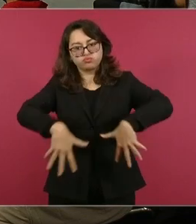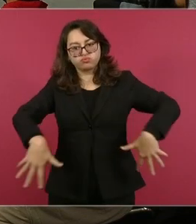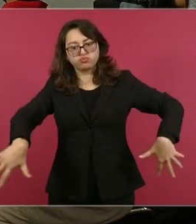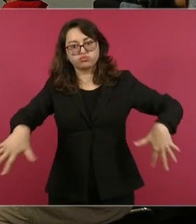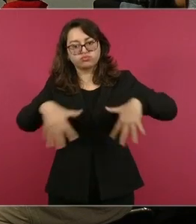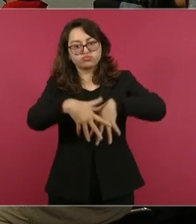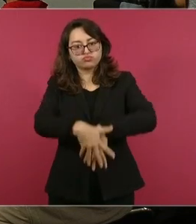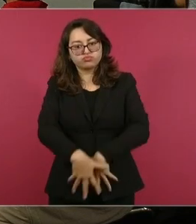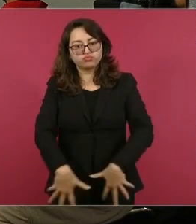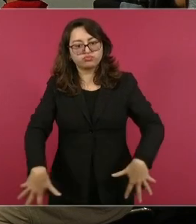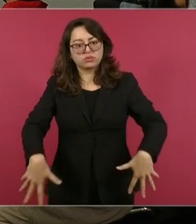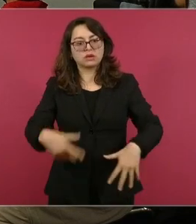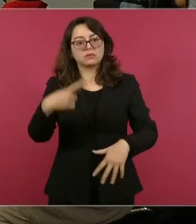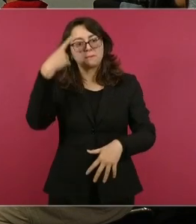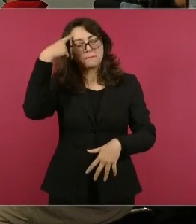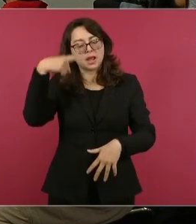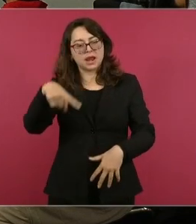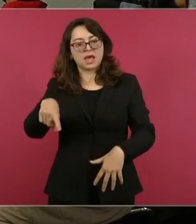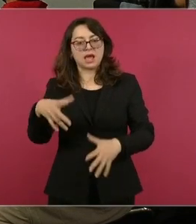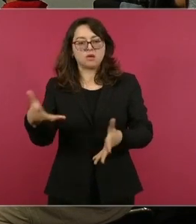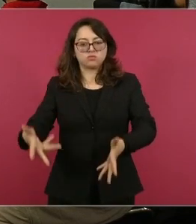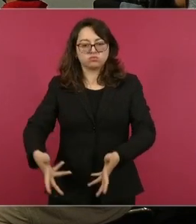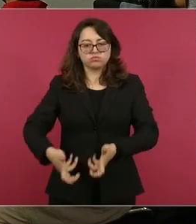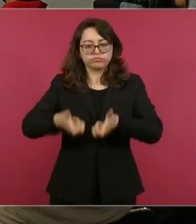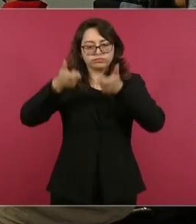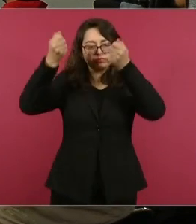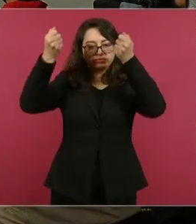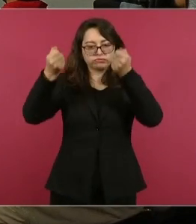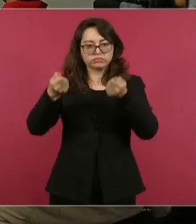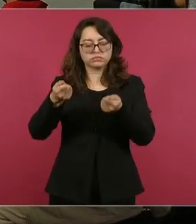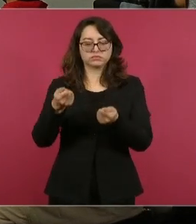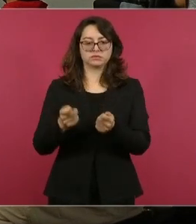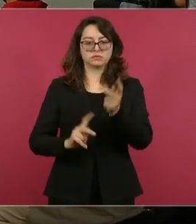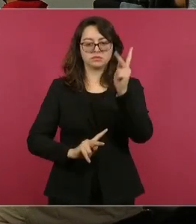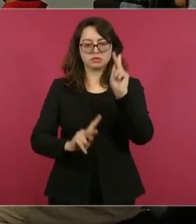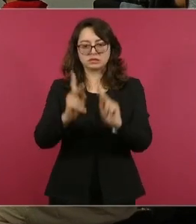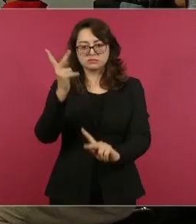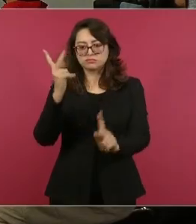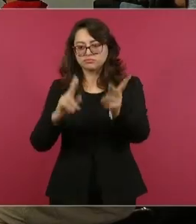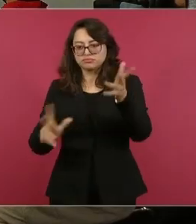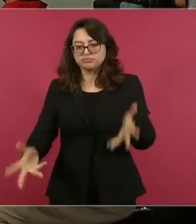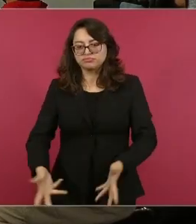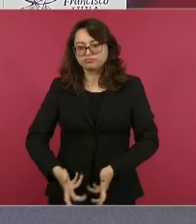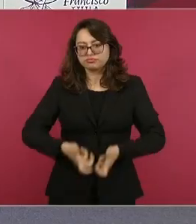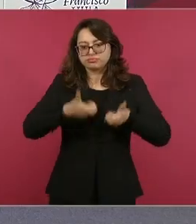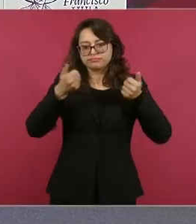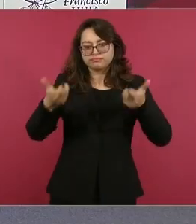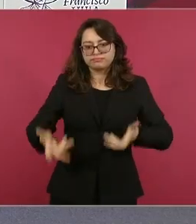todo lo que se recoge